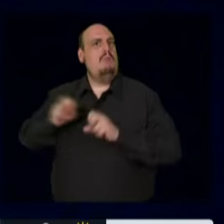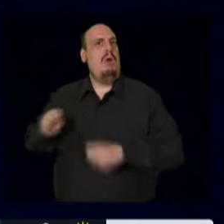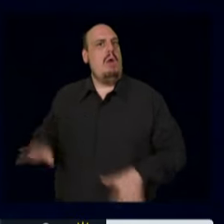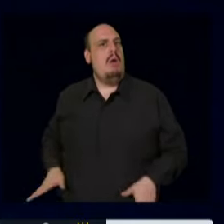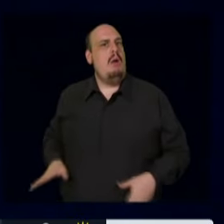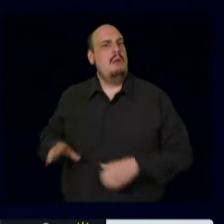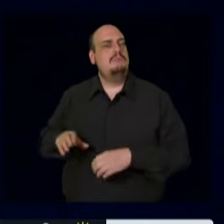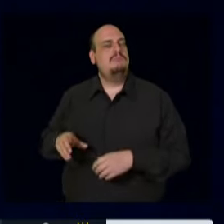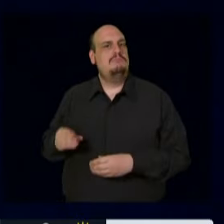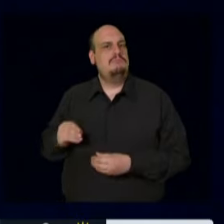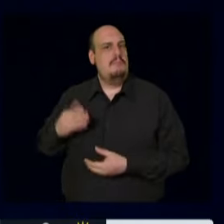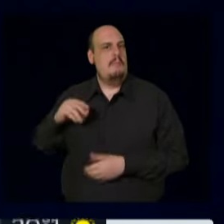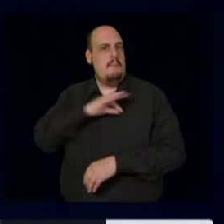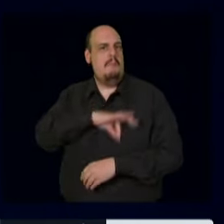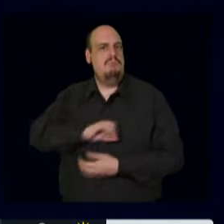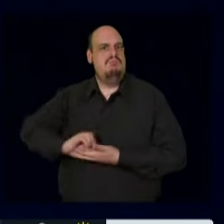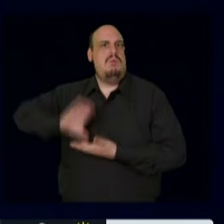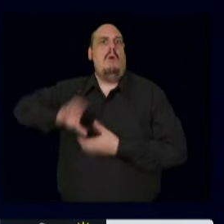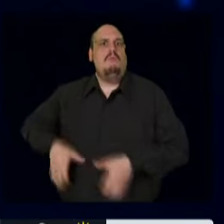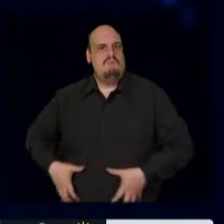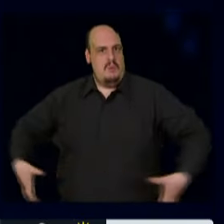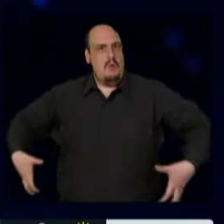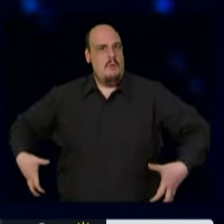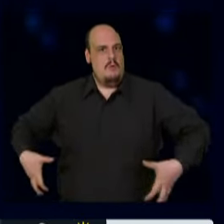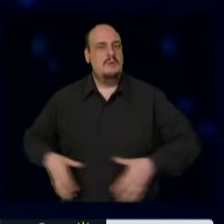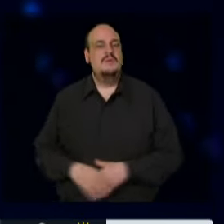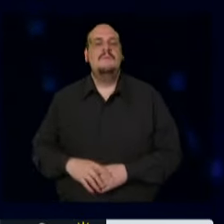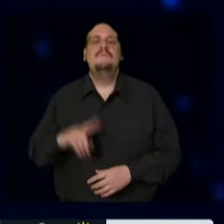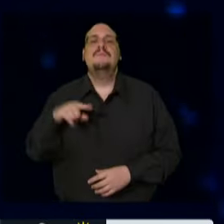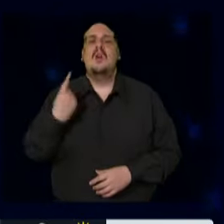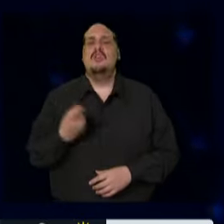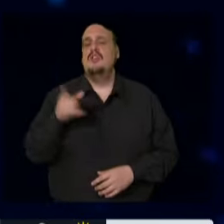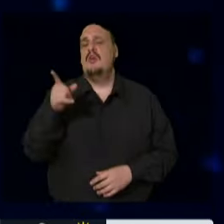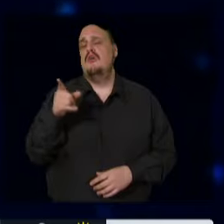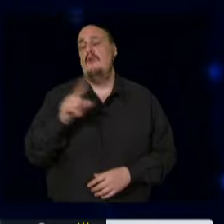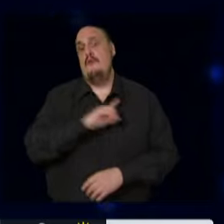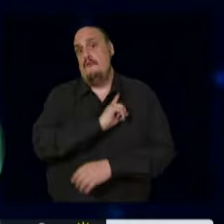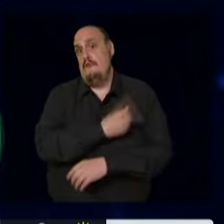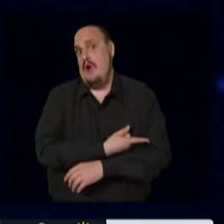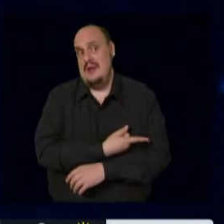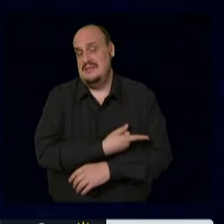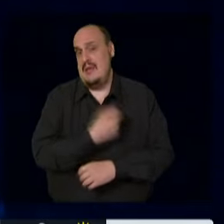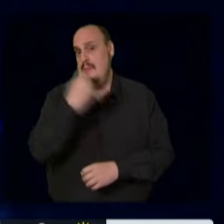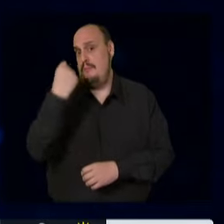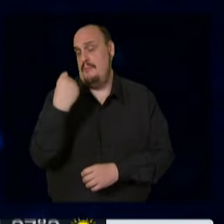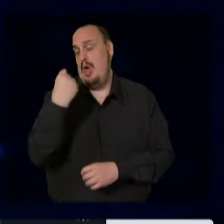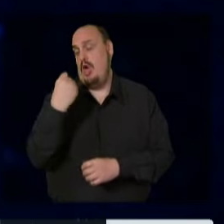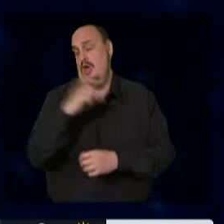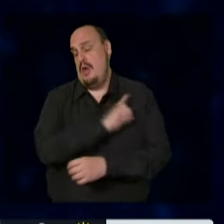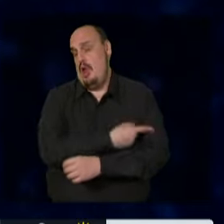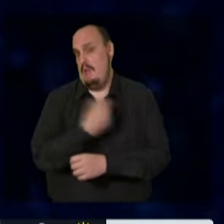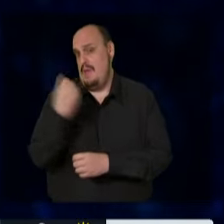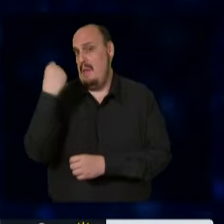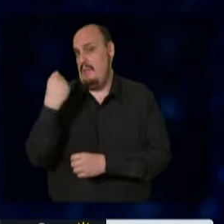somos la única fuerza política independiente del poder económico, tenemos un programa integral